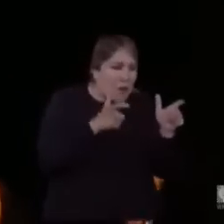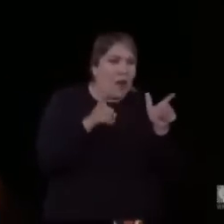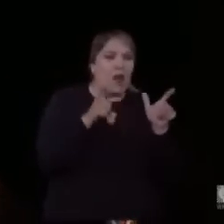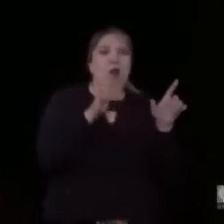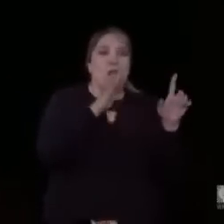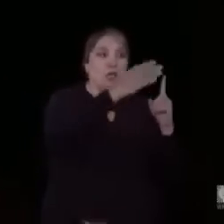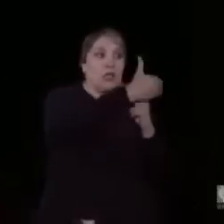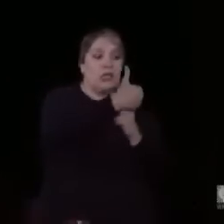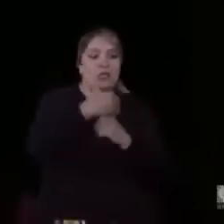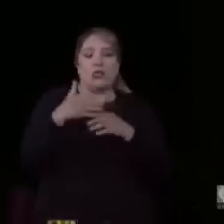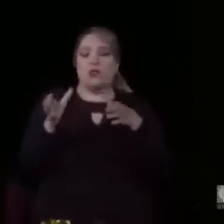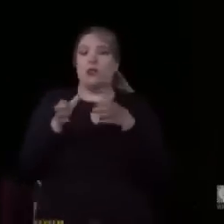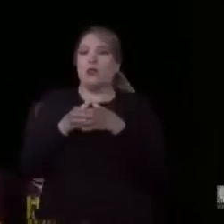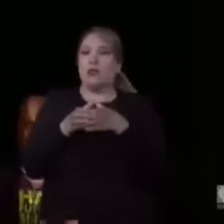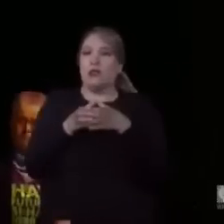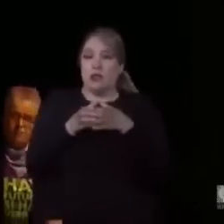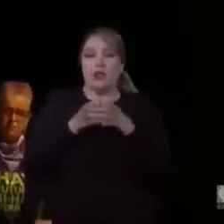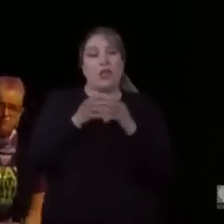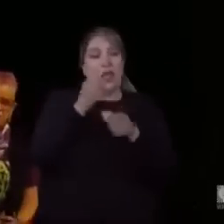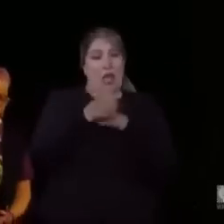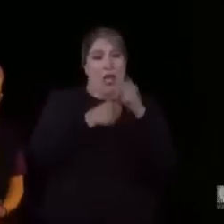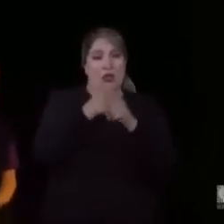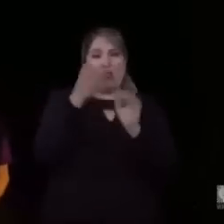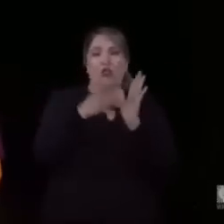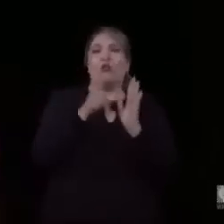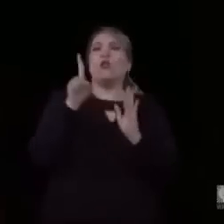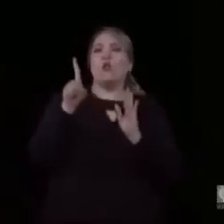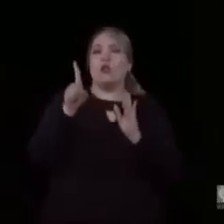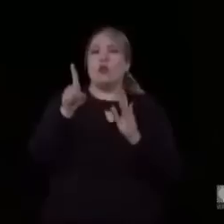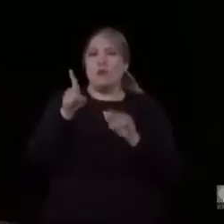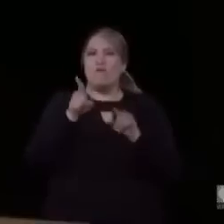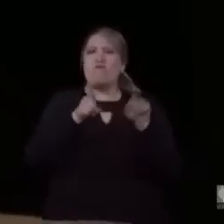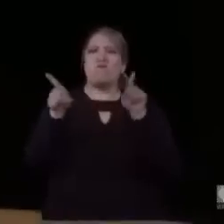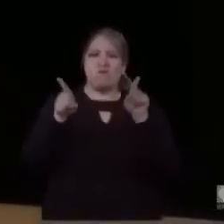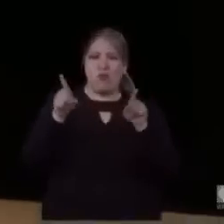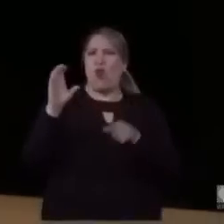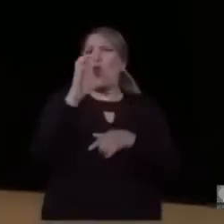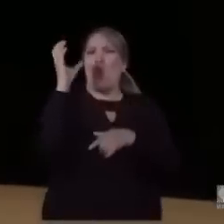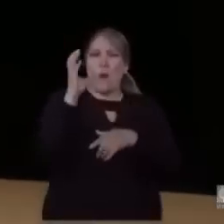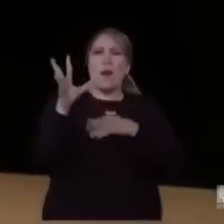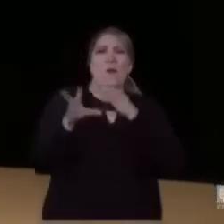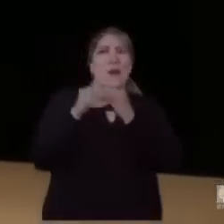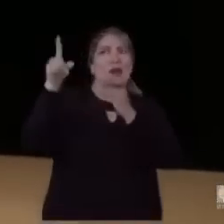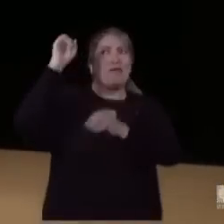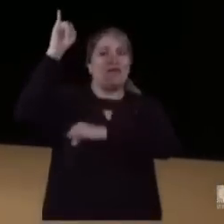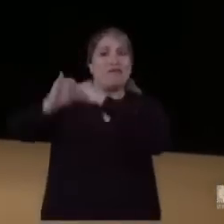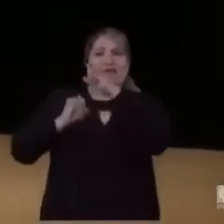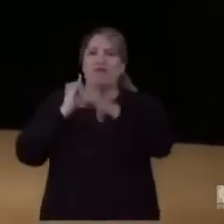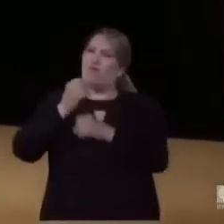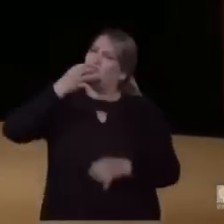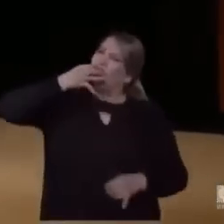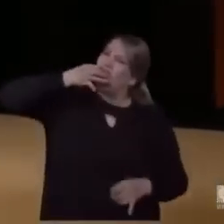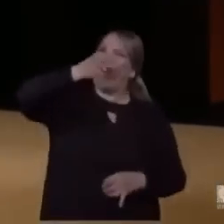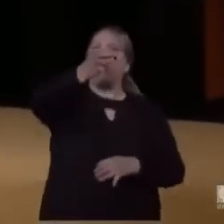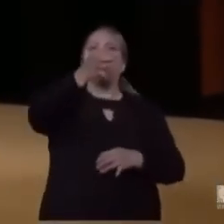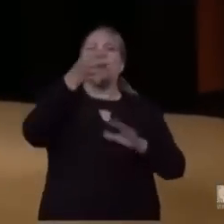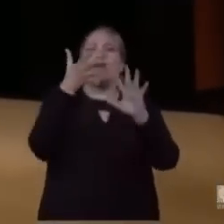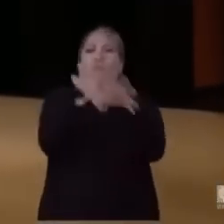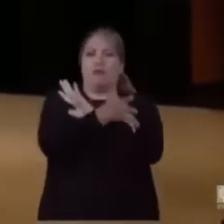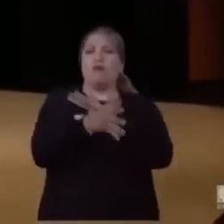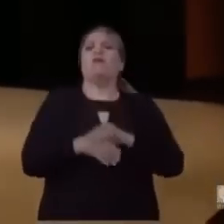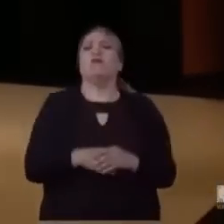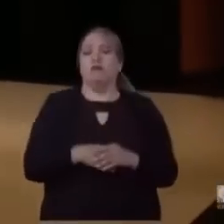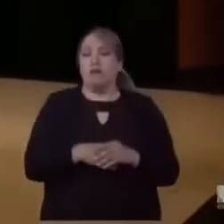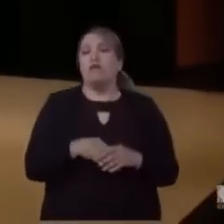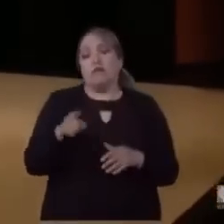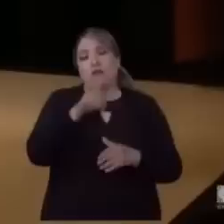Desde que empezaron a incrementarse en el año 2001, hubo denuncias nacionales e internacionales. Se podía detener, como